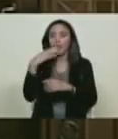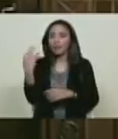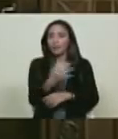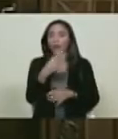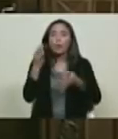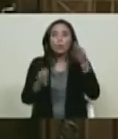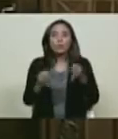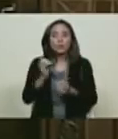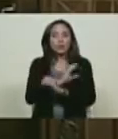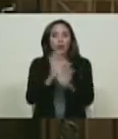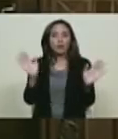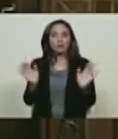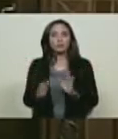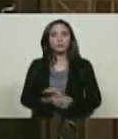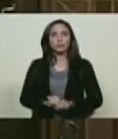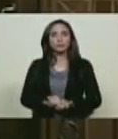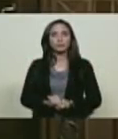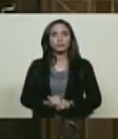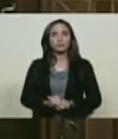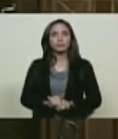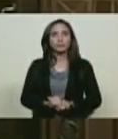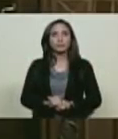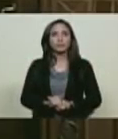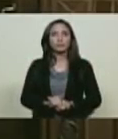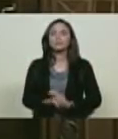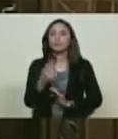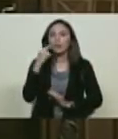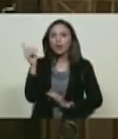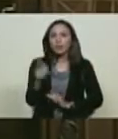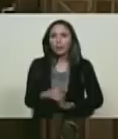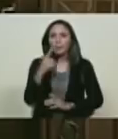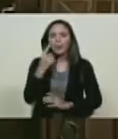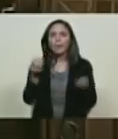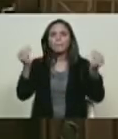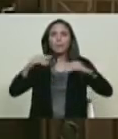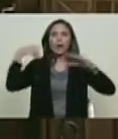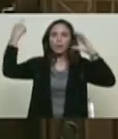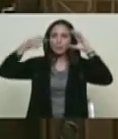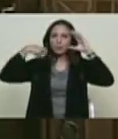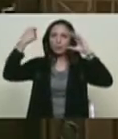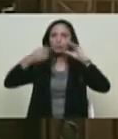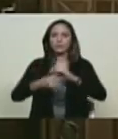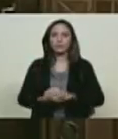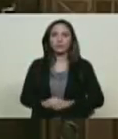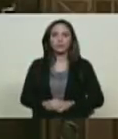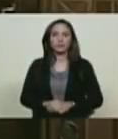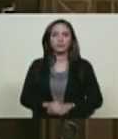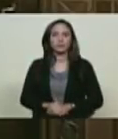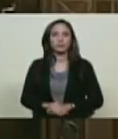justicia. Igualmente quiero compartir con ustedes un nuevo video.